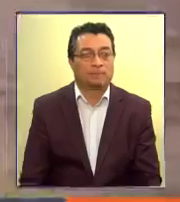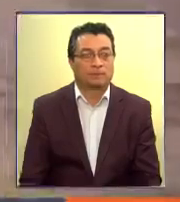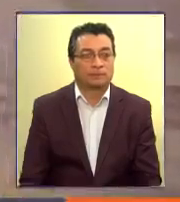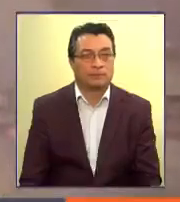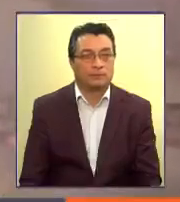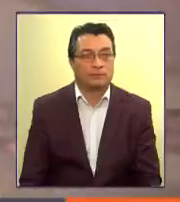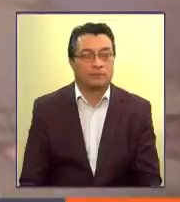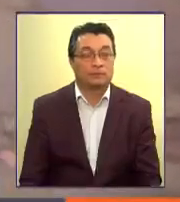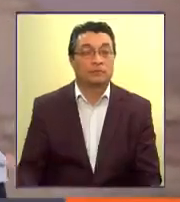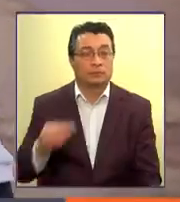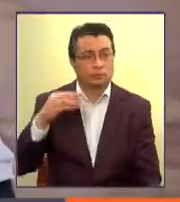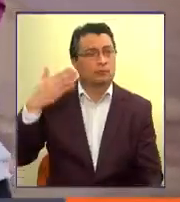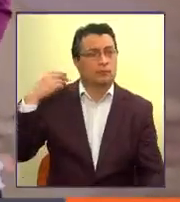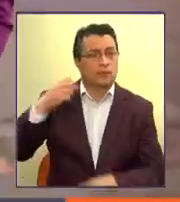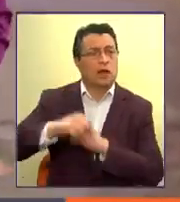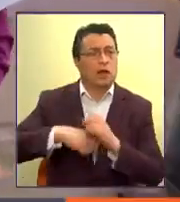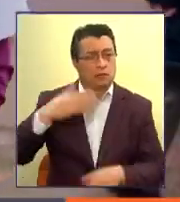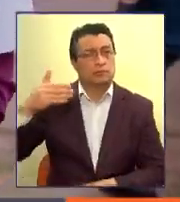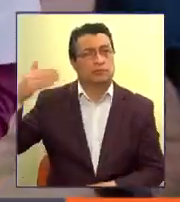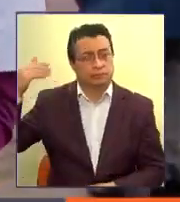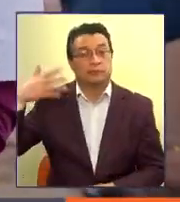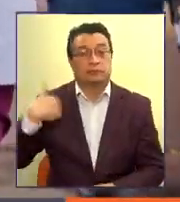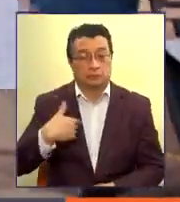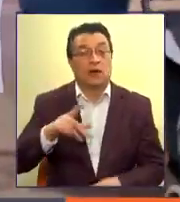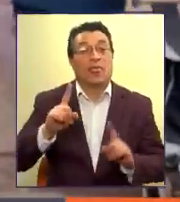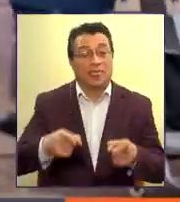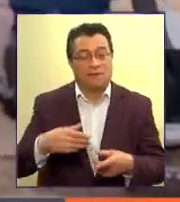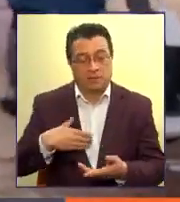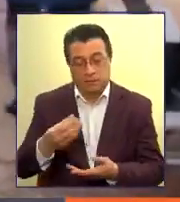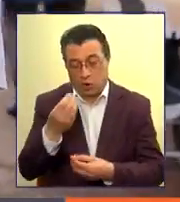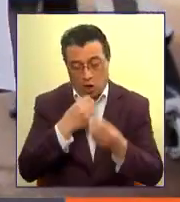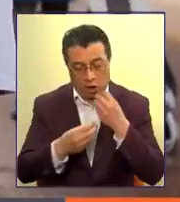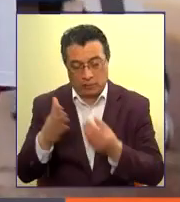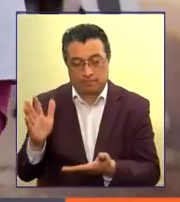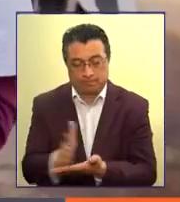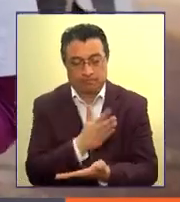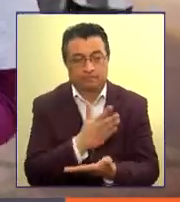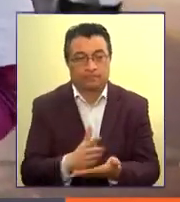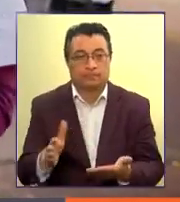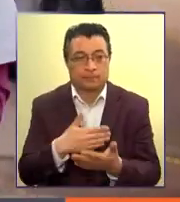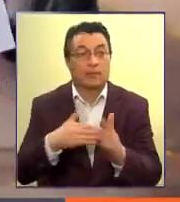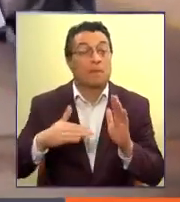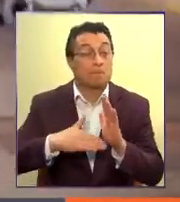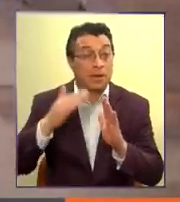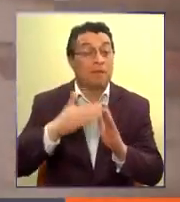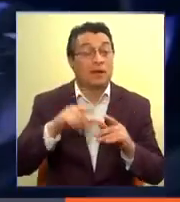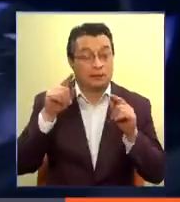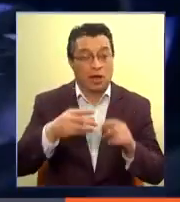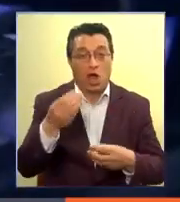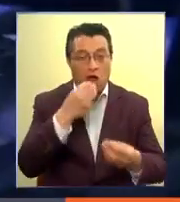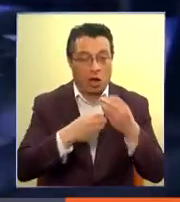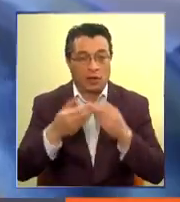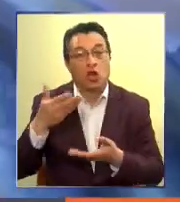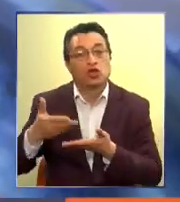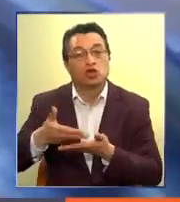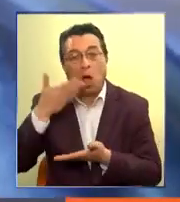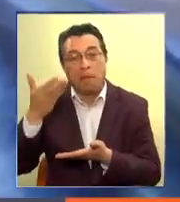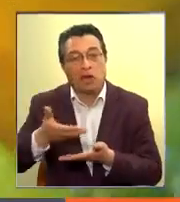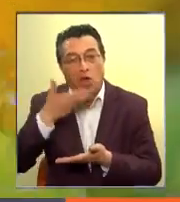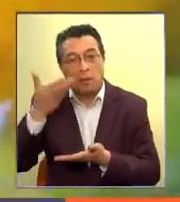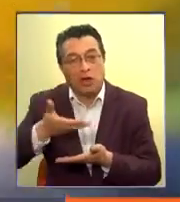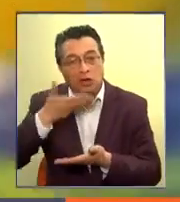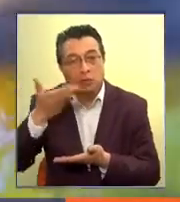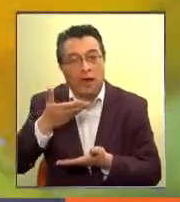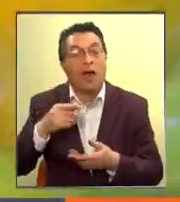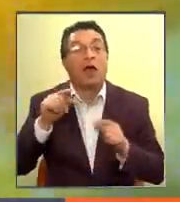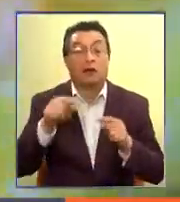Hace un par de años atrás tuve que hacer una dieta en la que consistía, la mayoría del tiempo tenía que comer sopas. En el mercado